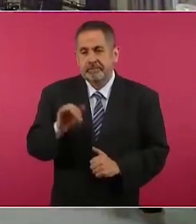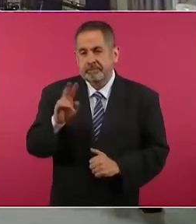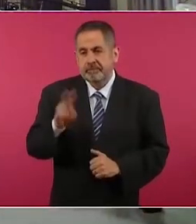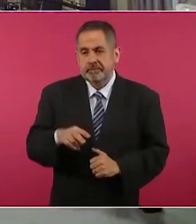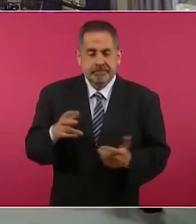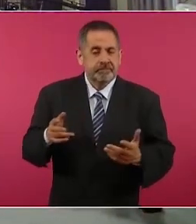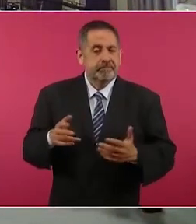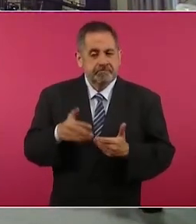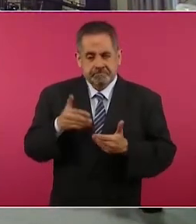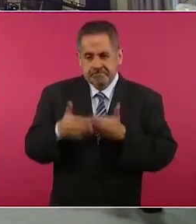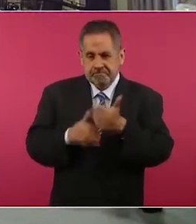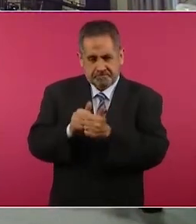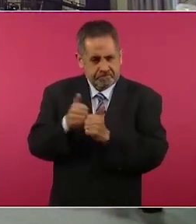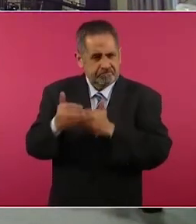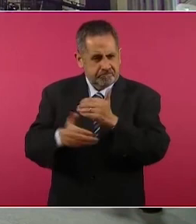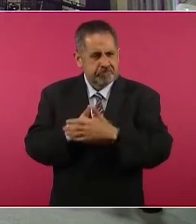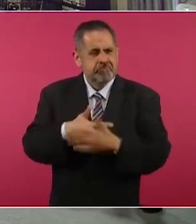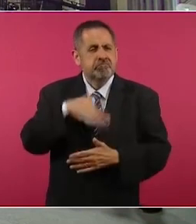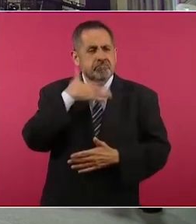se ha avanzado